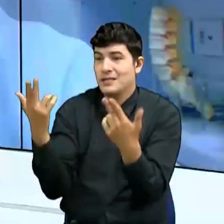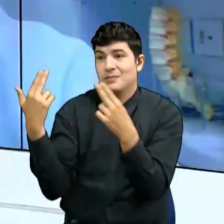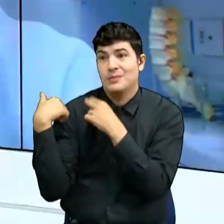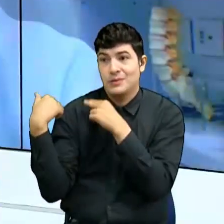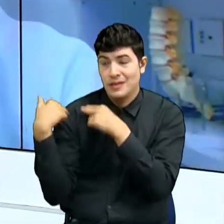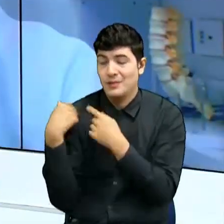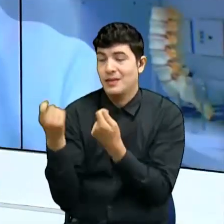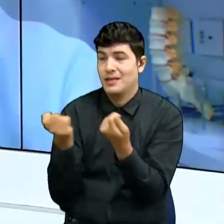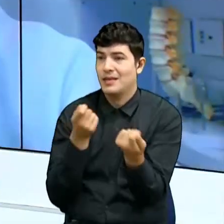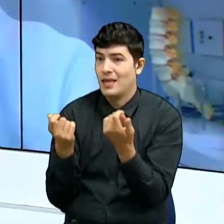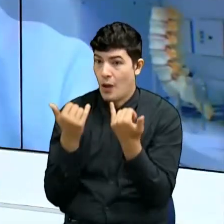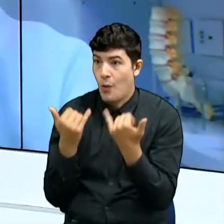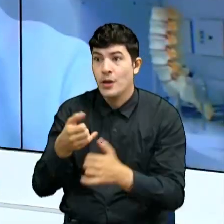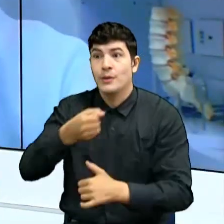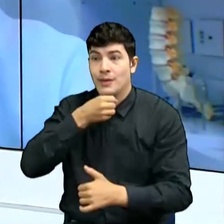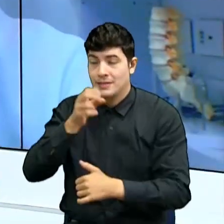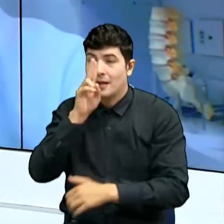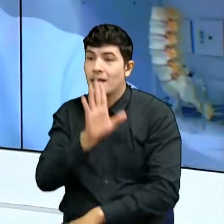hoy?